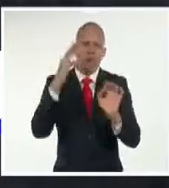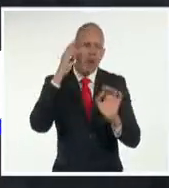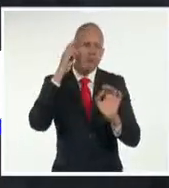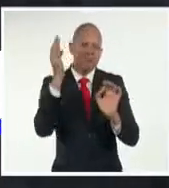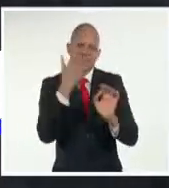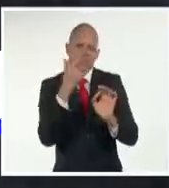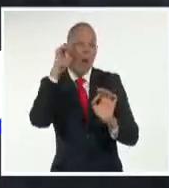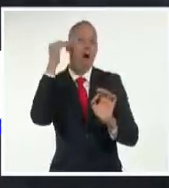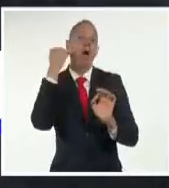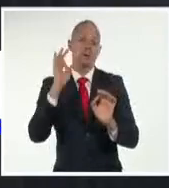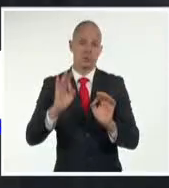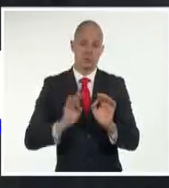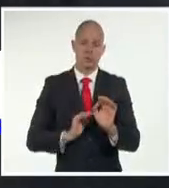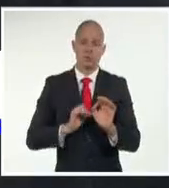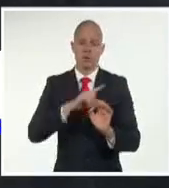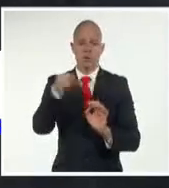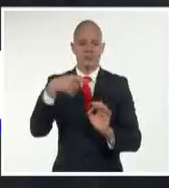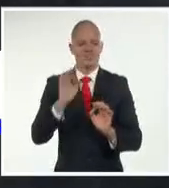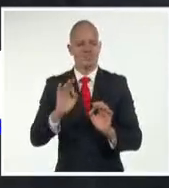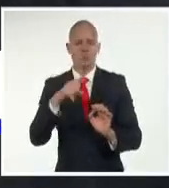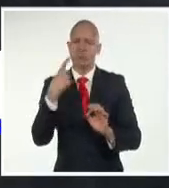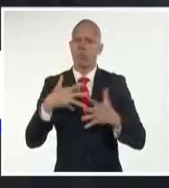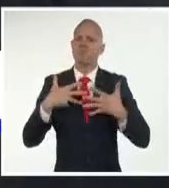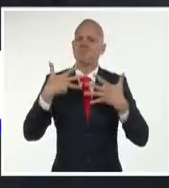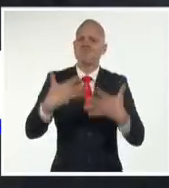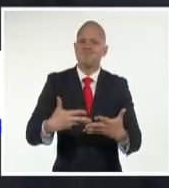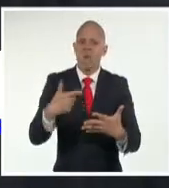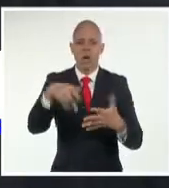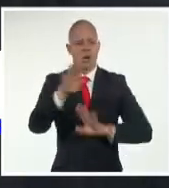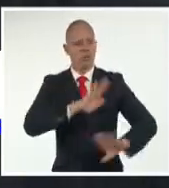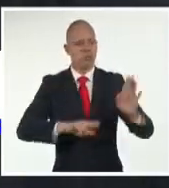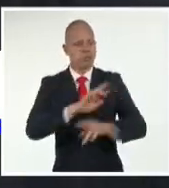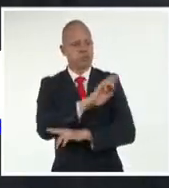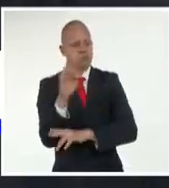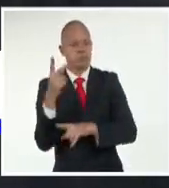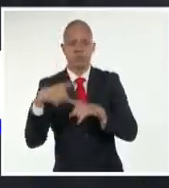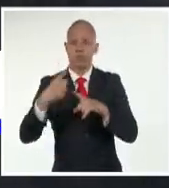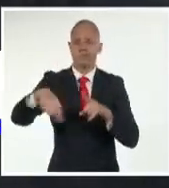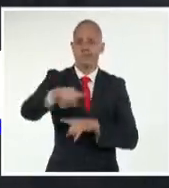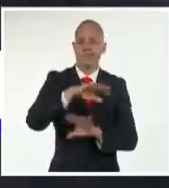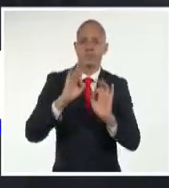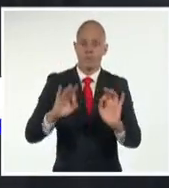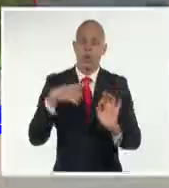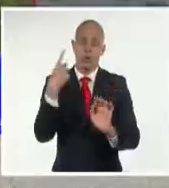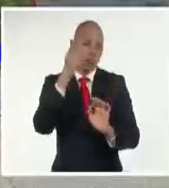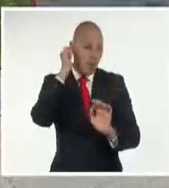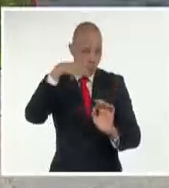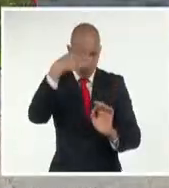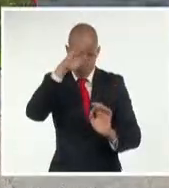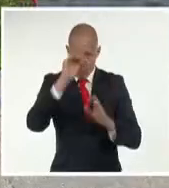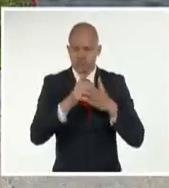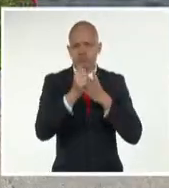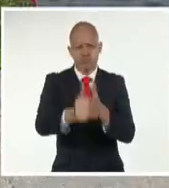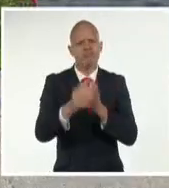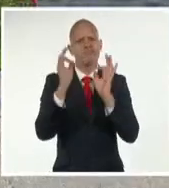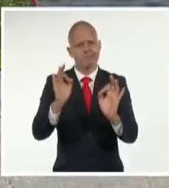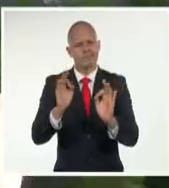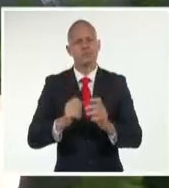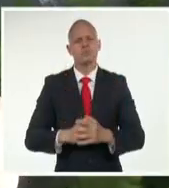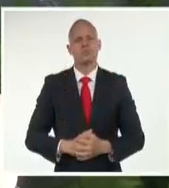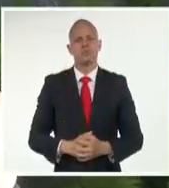ese compromiso, esa lealtad a la obra de la revolución, es el legado por el que nos guiamos también las mujeres cubanas.